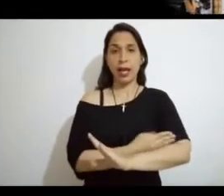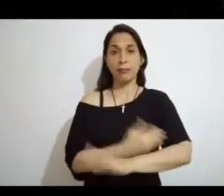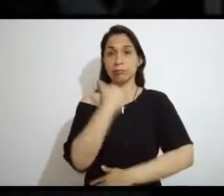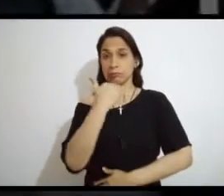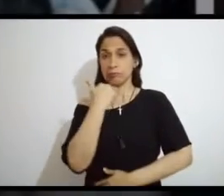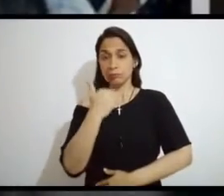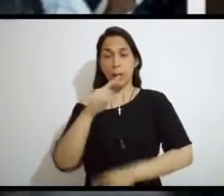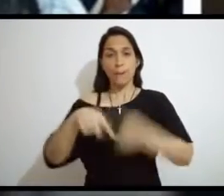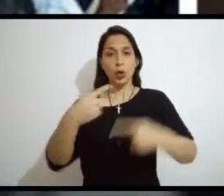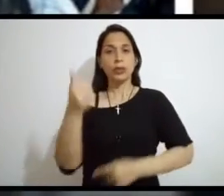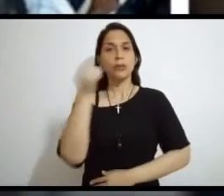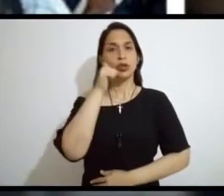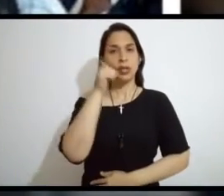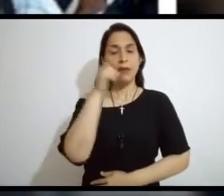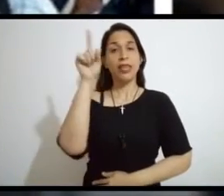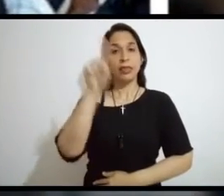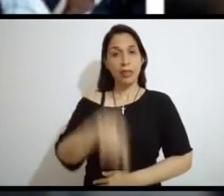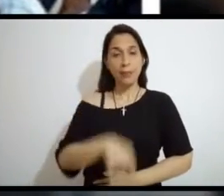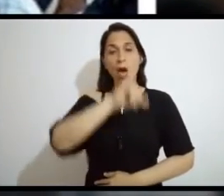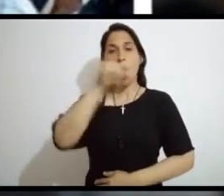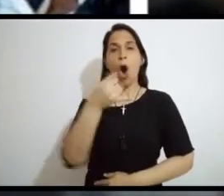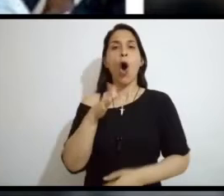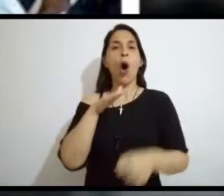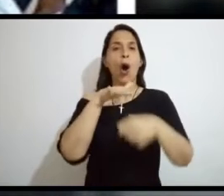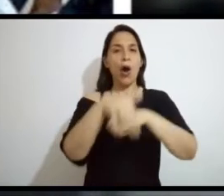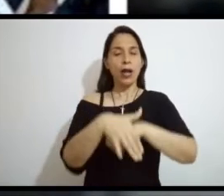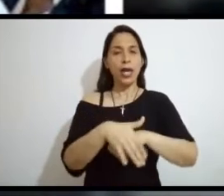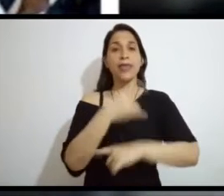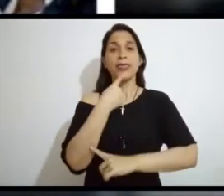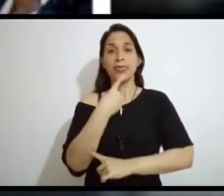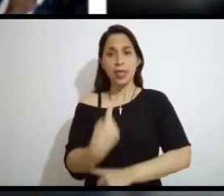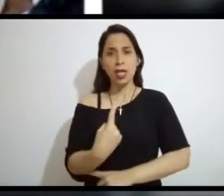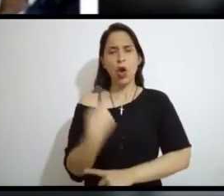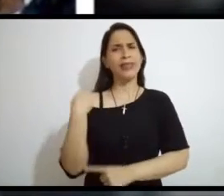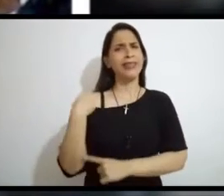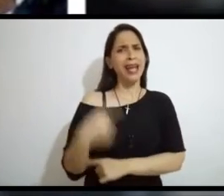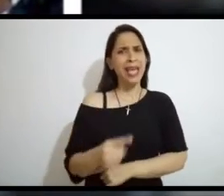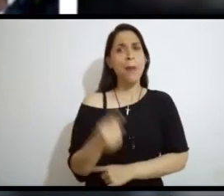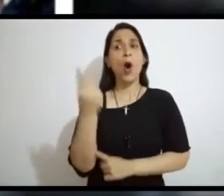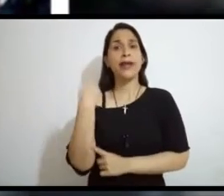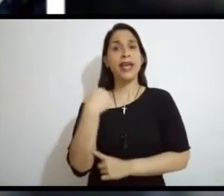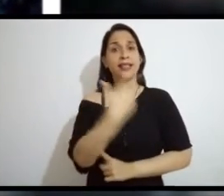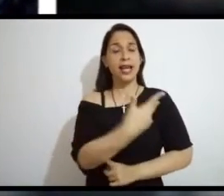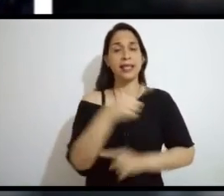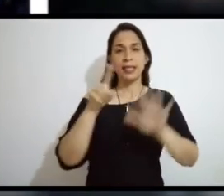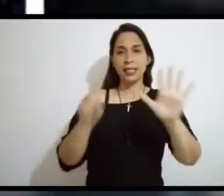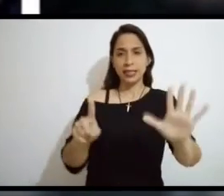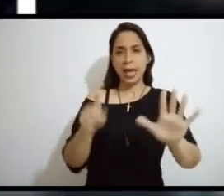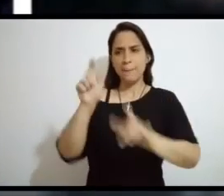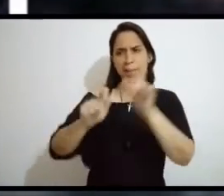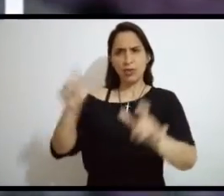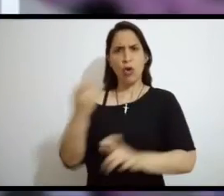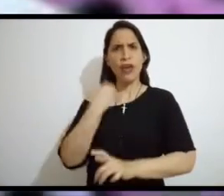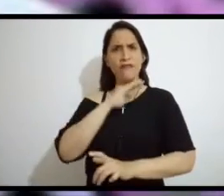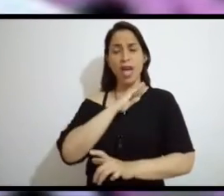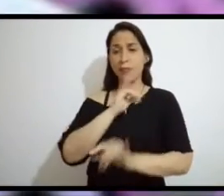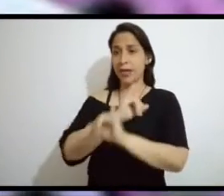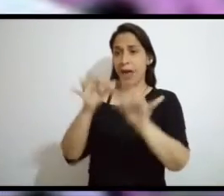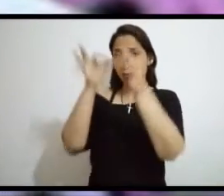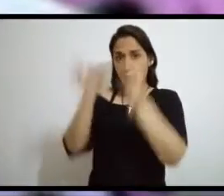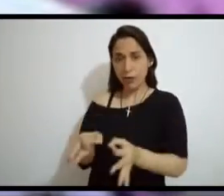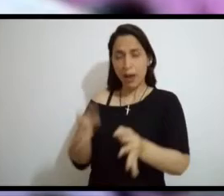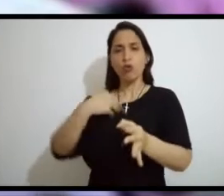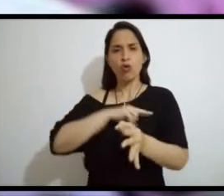del próximo sábado. Asimismo, Jorge Rodríguez indicó, teníamos ayer 36 casos confirmados y